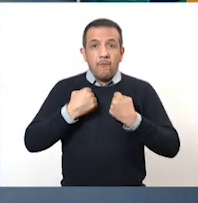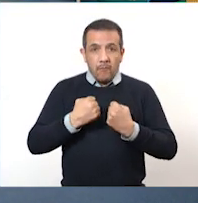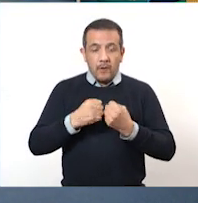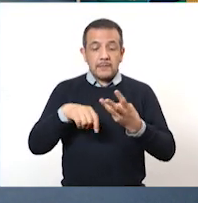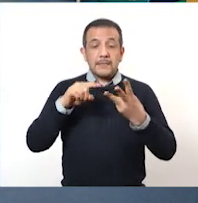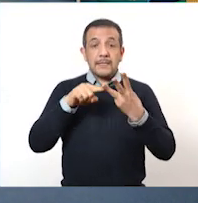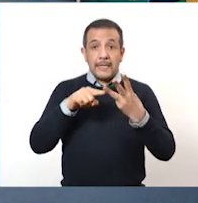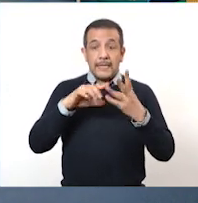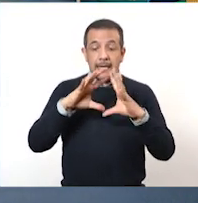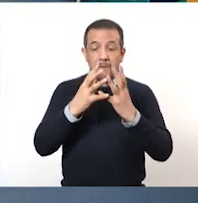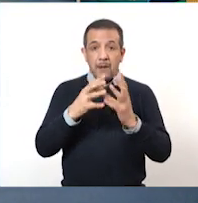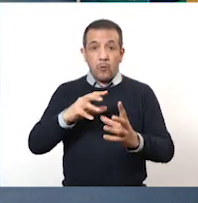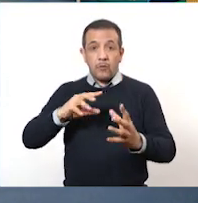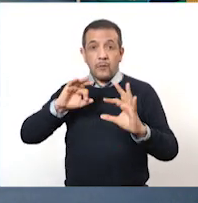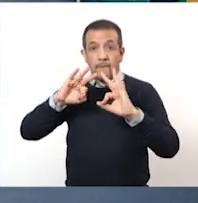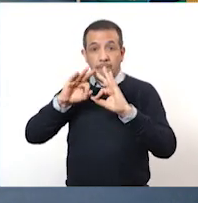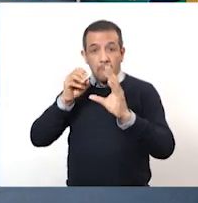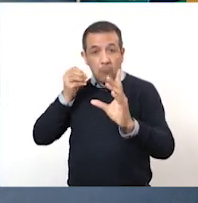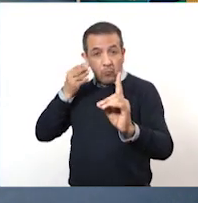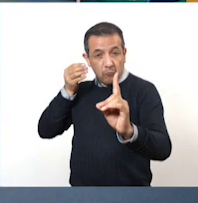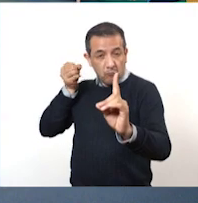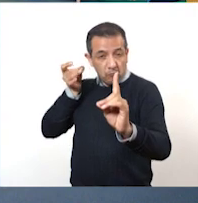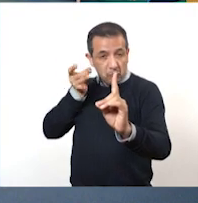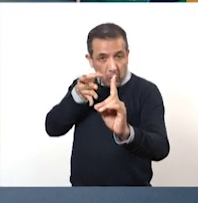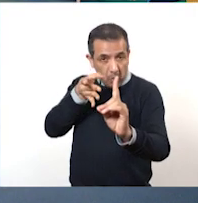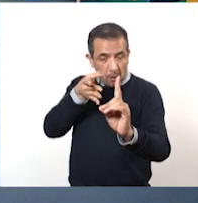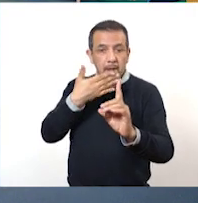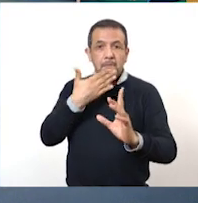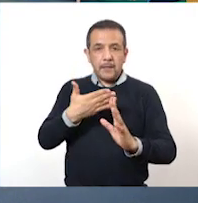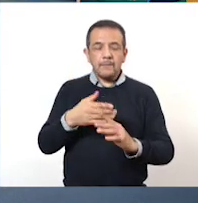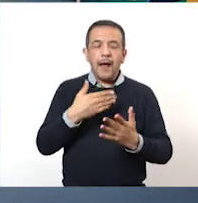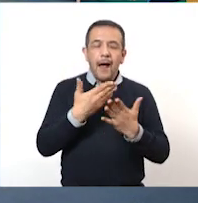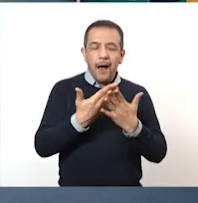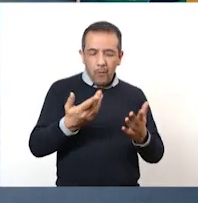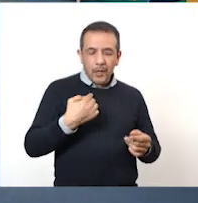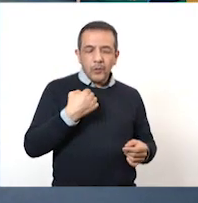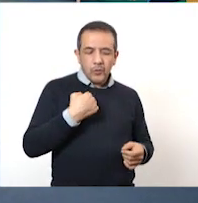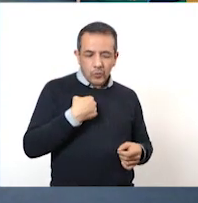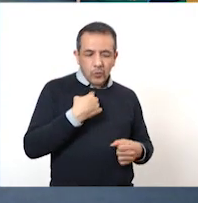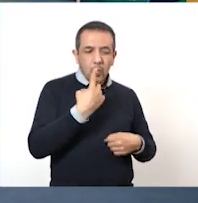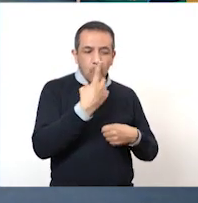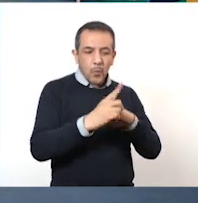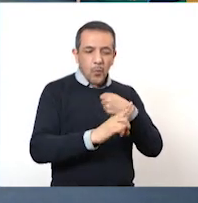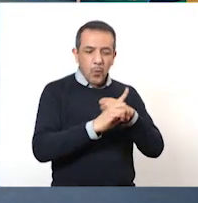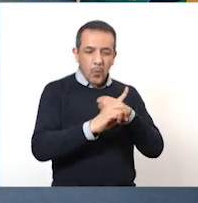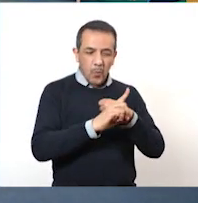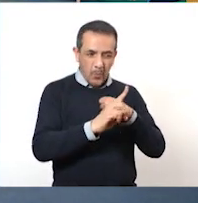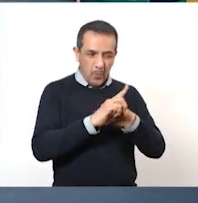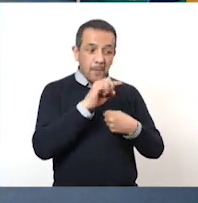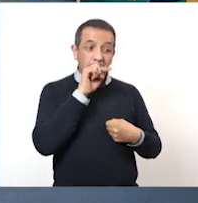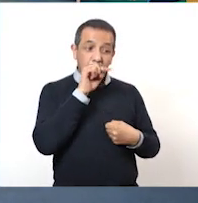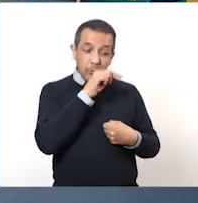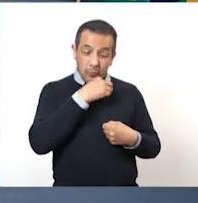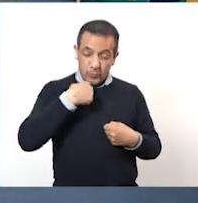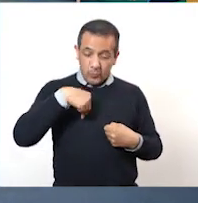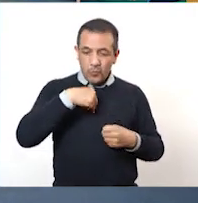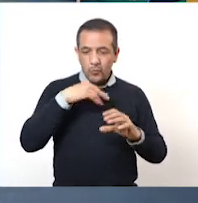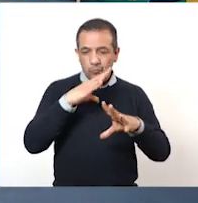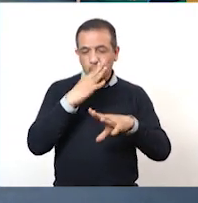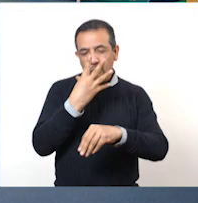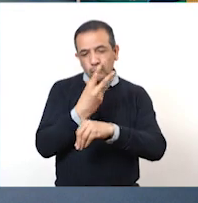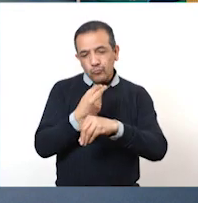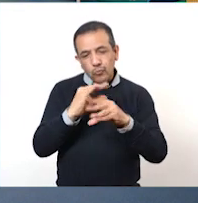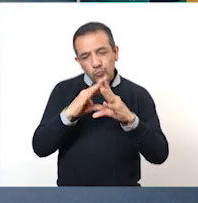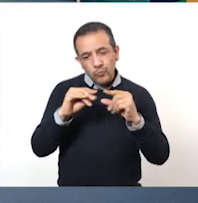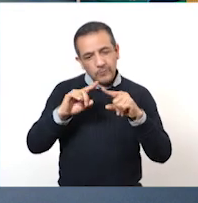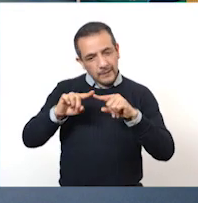la trayectoria o dirección de la pelota. Bien, ahora te voy a plantear un problema y le vamos a dar diferentes soluciones.